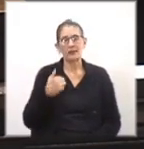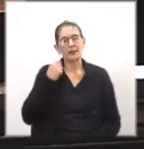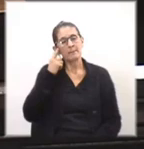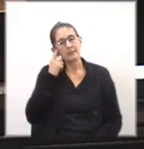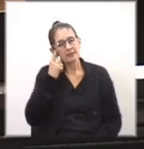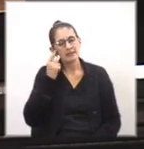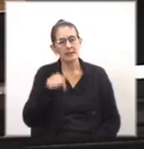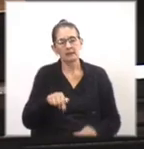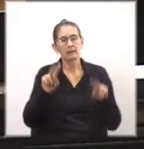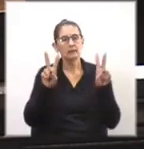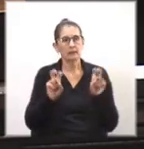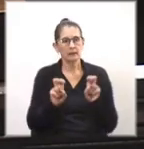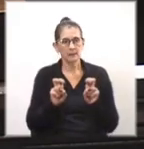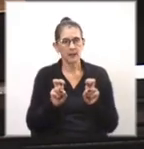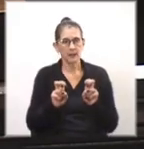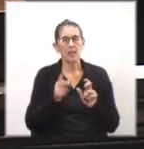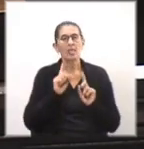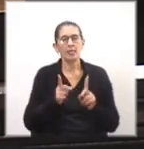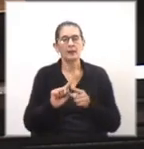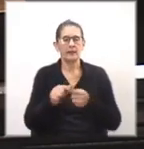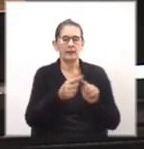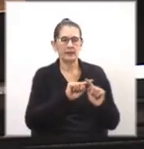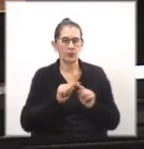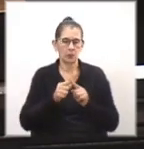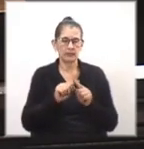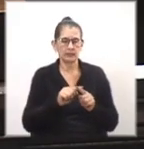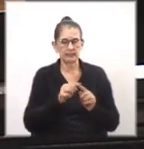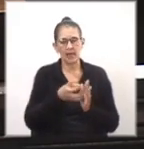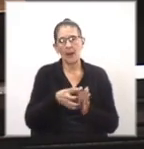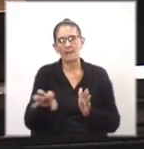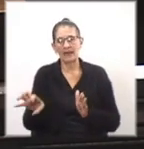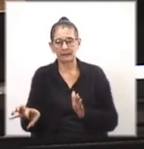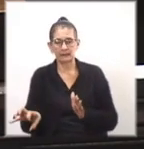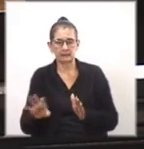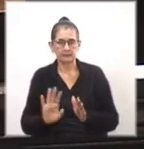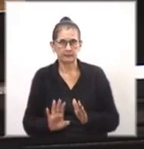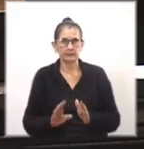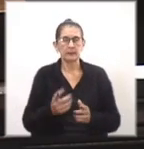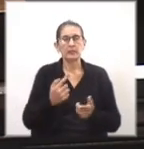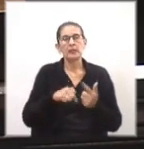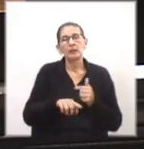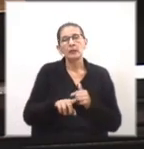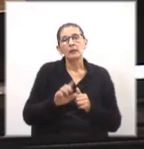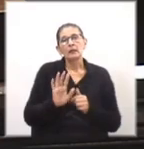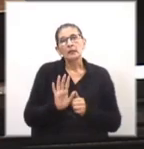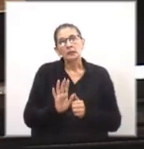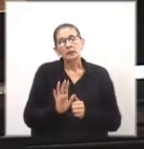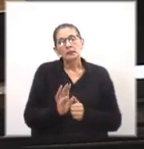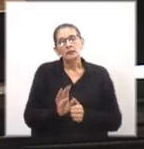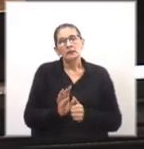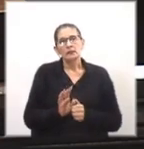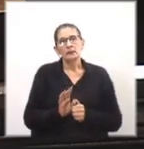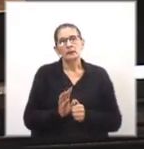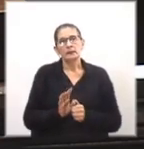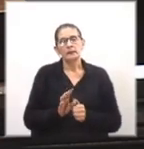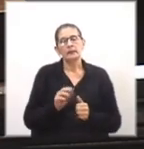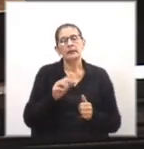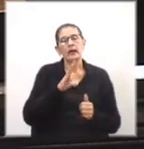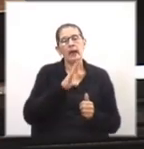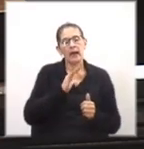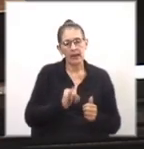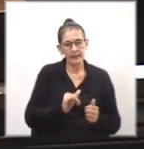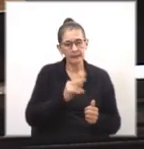este tema debería discutirse aparte. Sin lugar a dudas, perjudica a